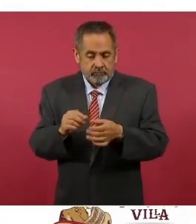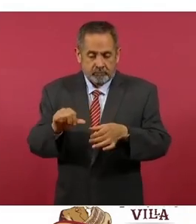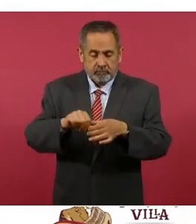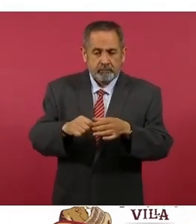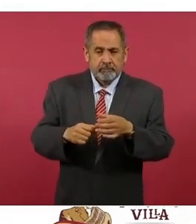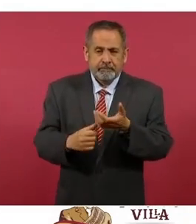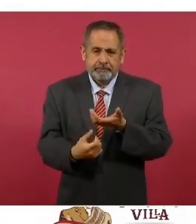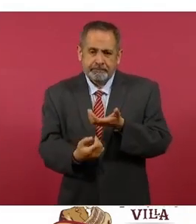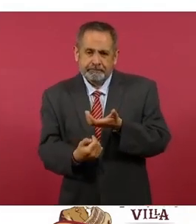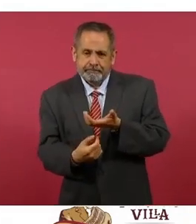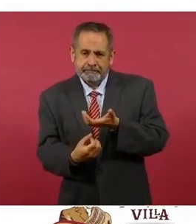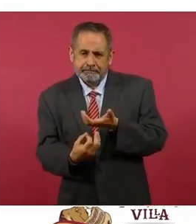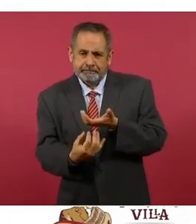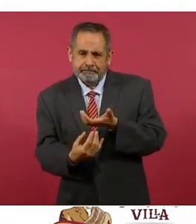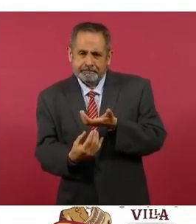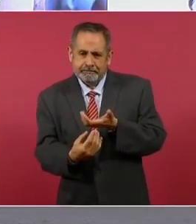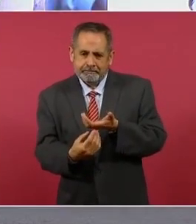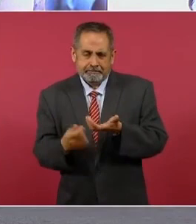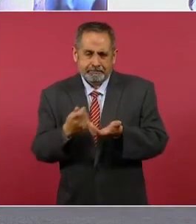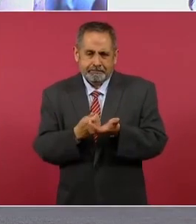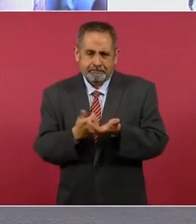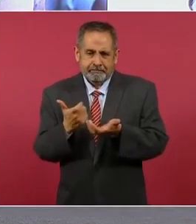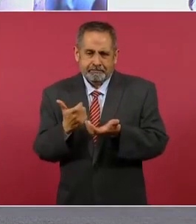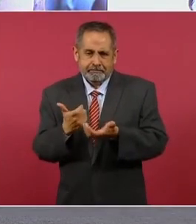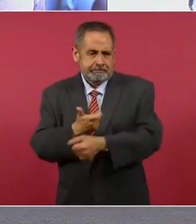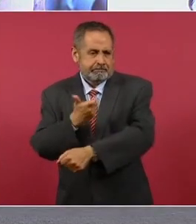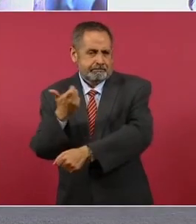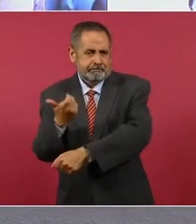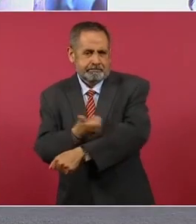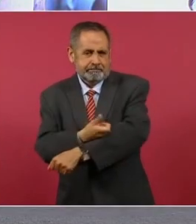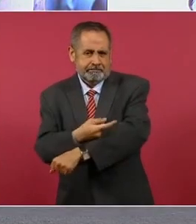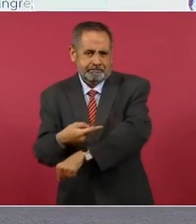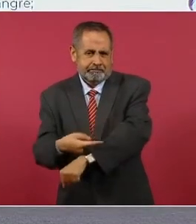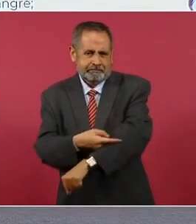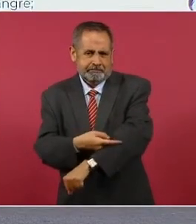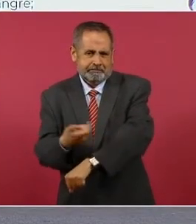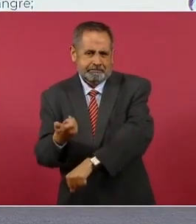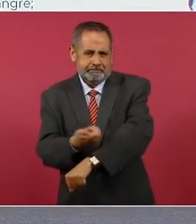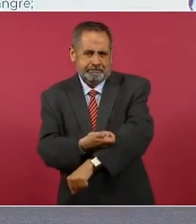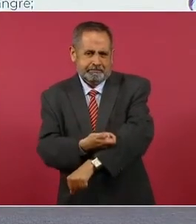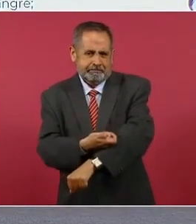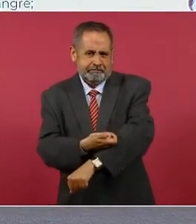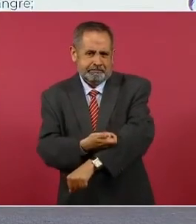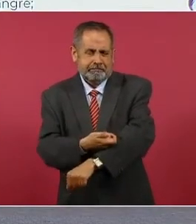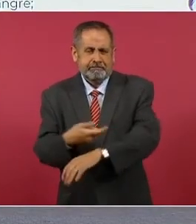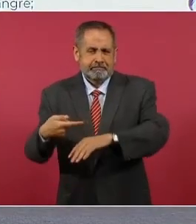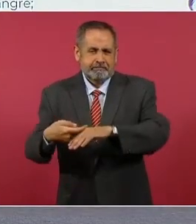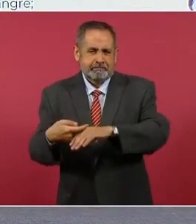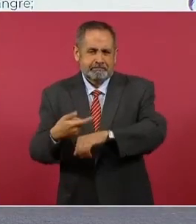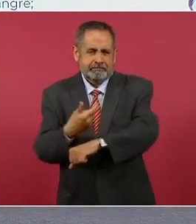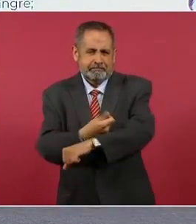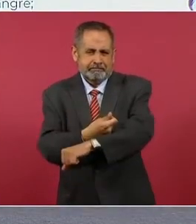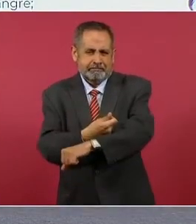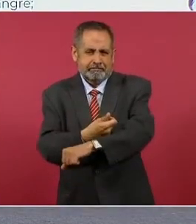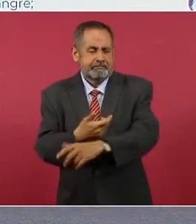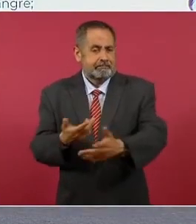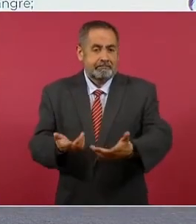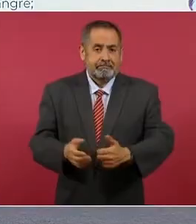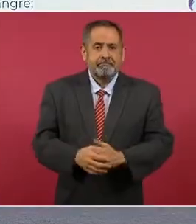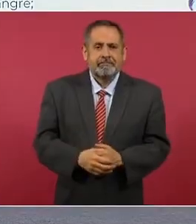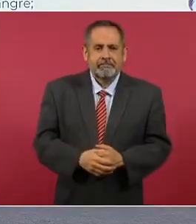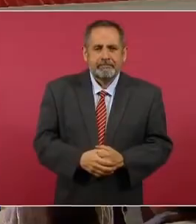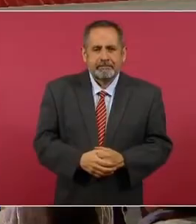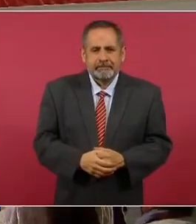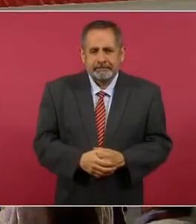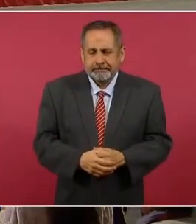otras sustancias, inyectada directamente en las venas. La siguiente. El uso continuo, por